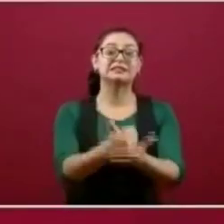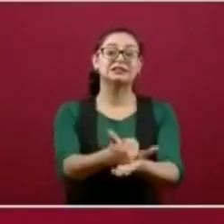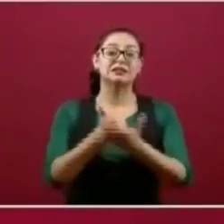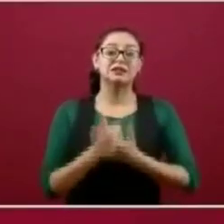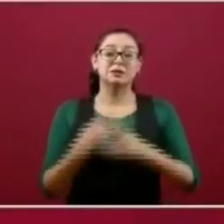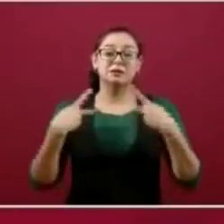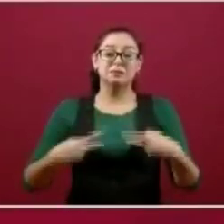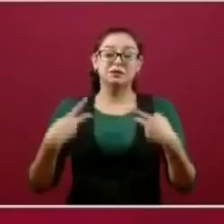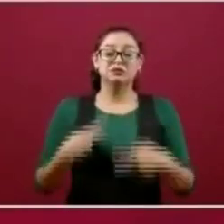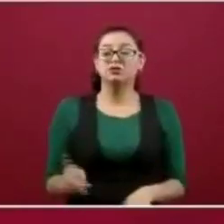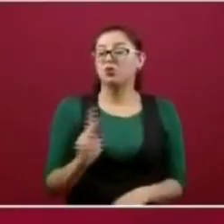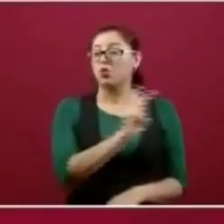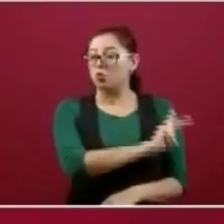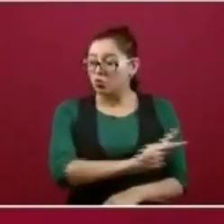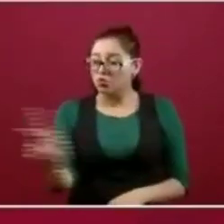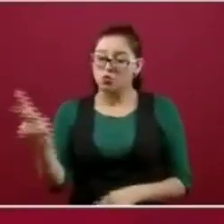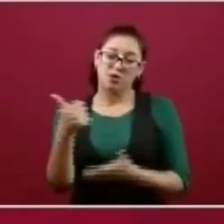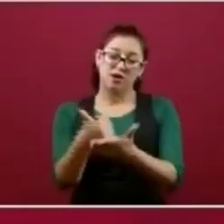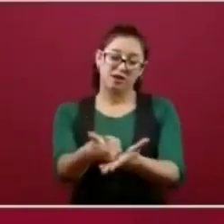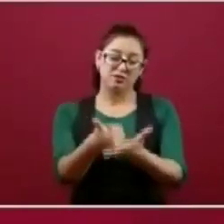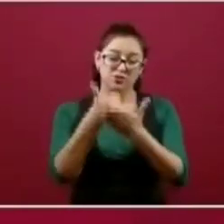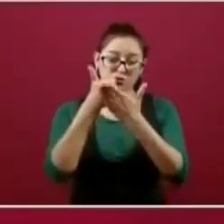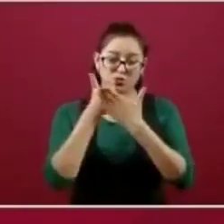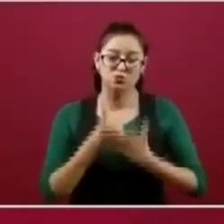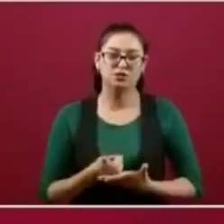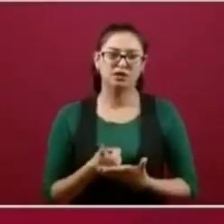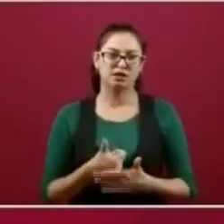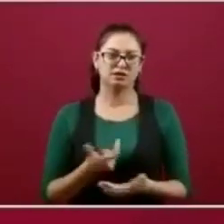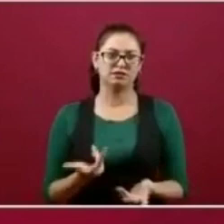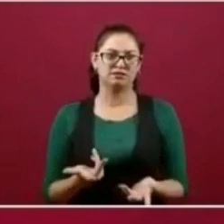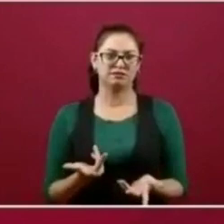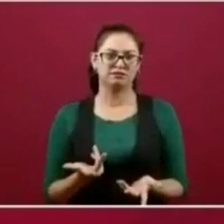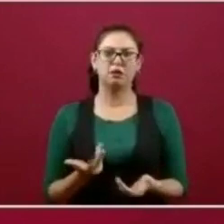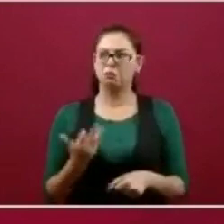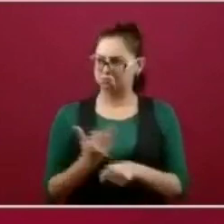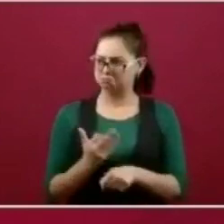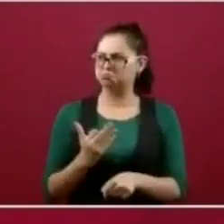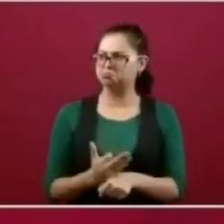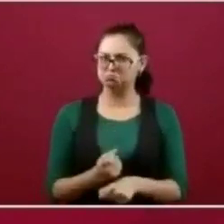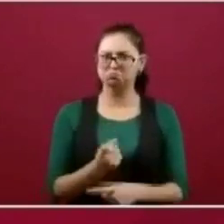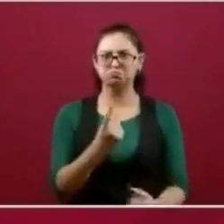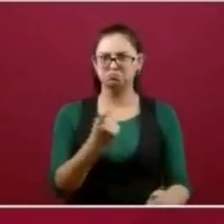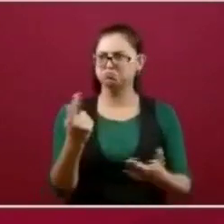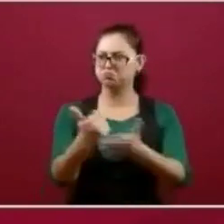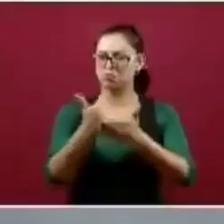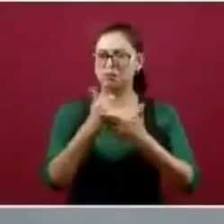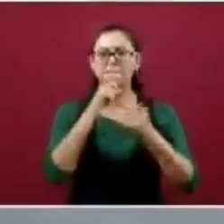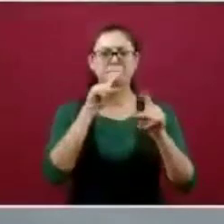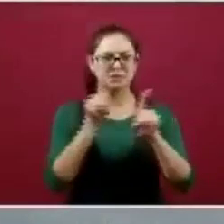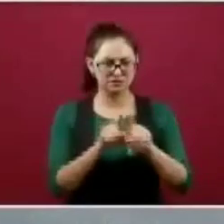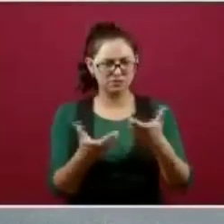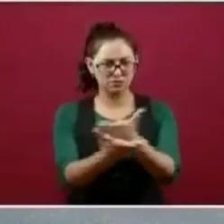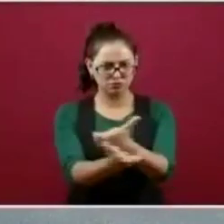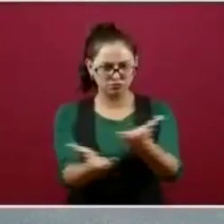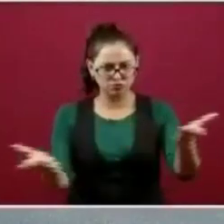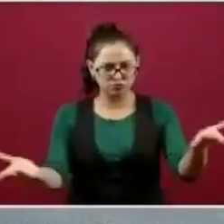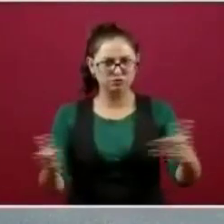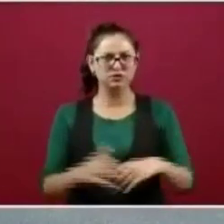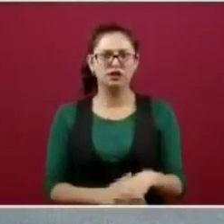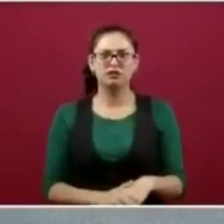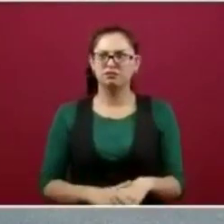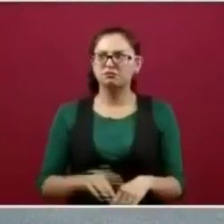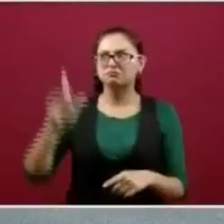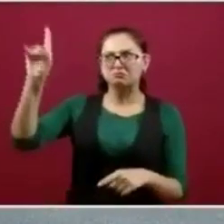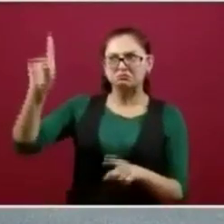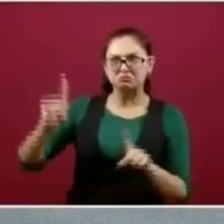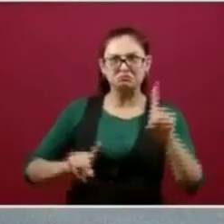todos los ciudadanos, como lo están haciendo, incluso ustedes, con estas